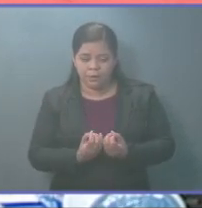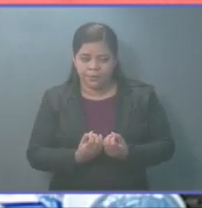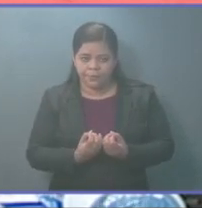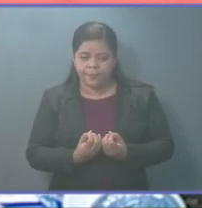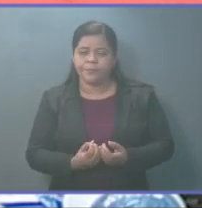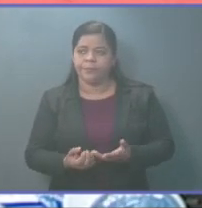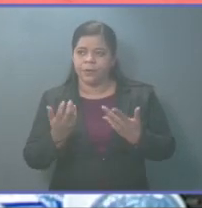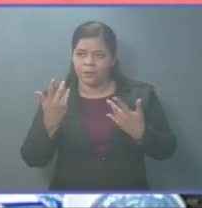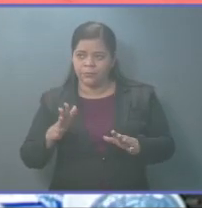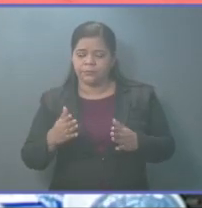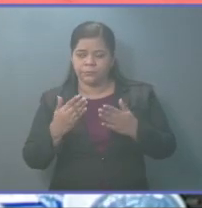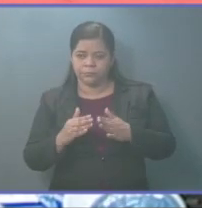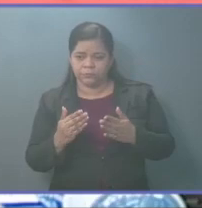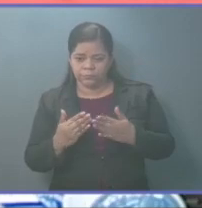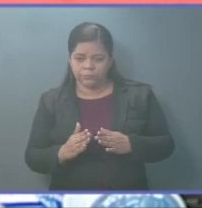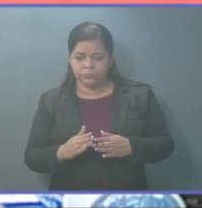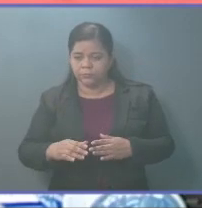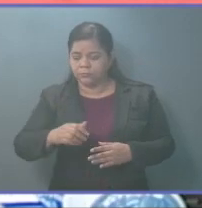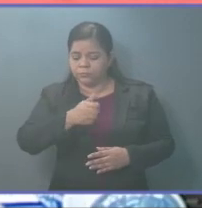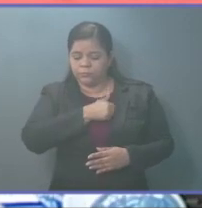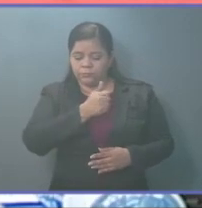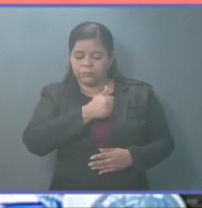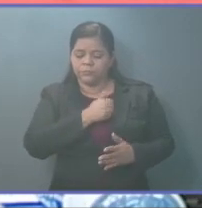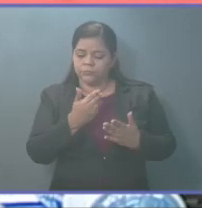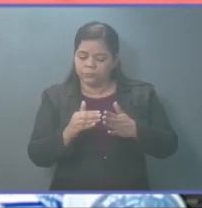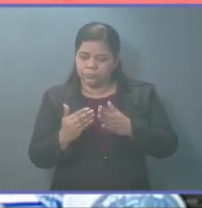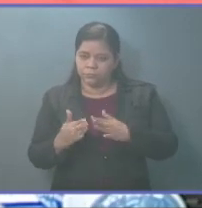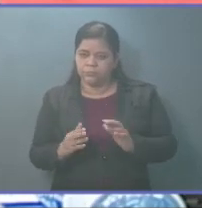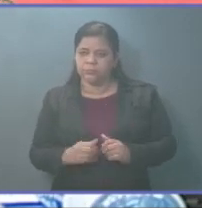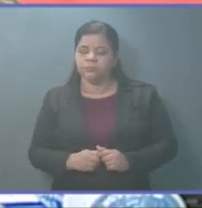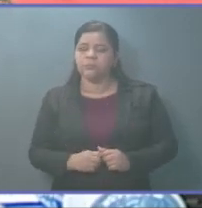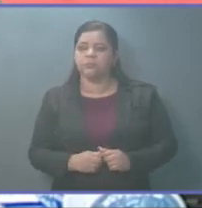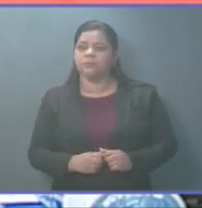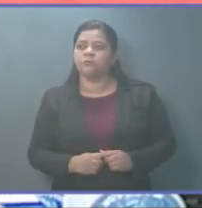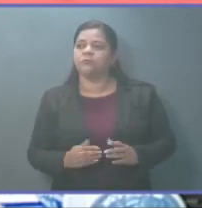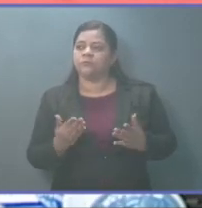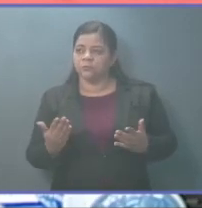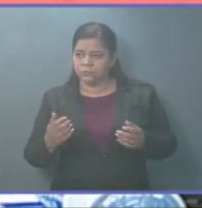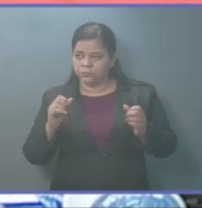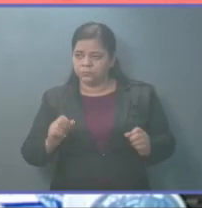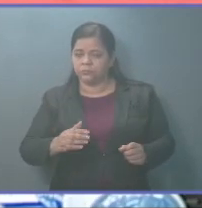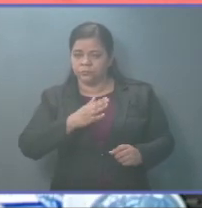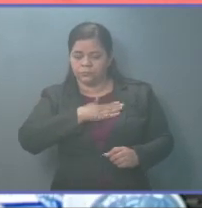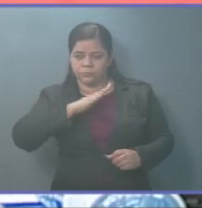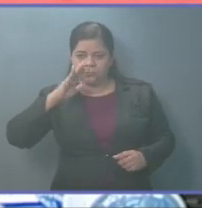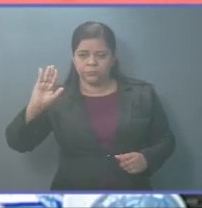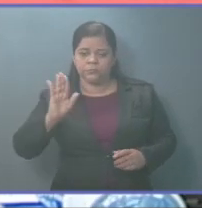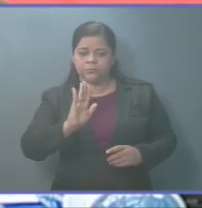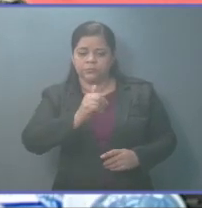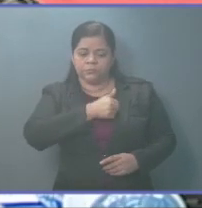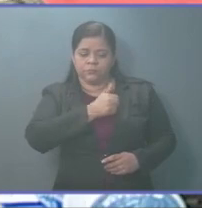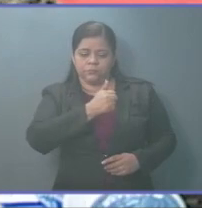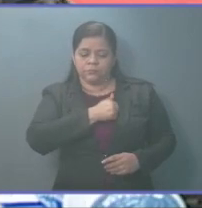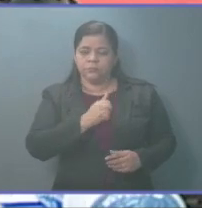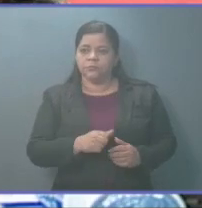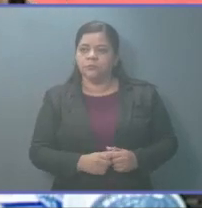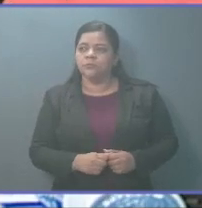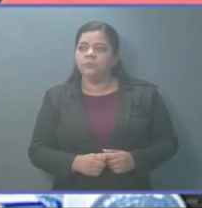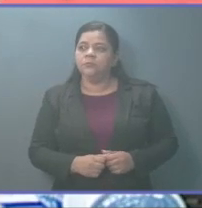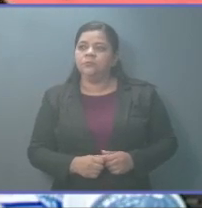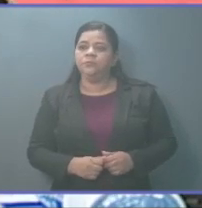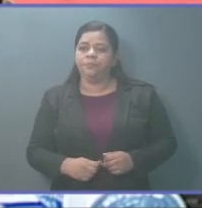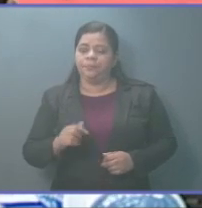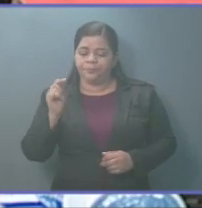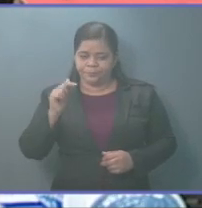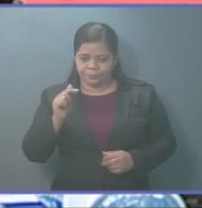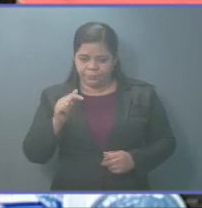cumplen diferentes funciones y tienen diferentes capacidades para cumplir con esas funciones. Y en ese